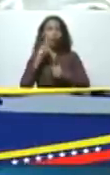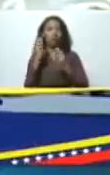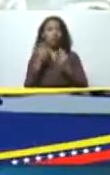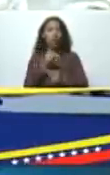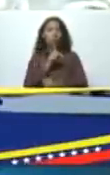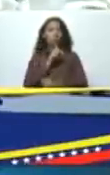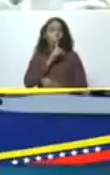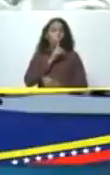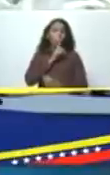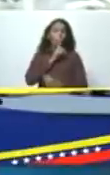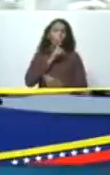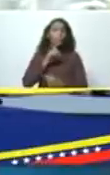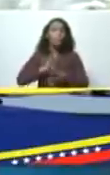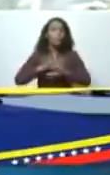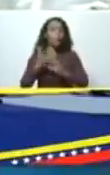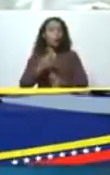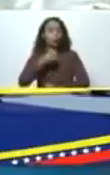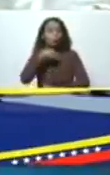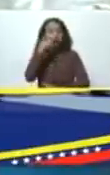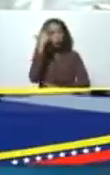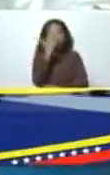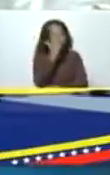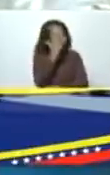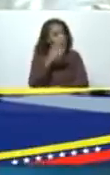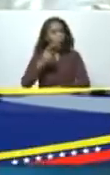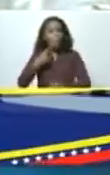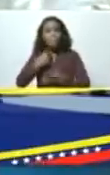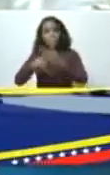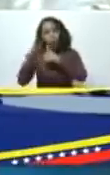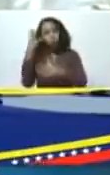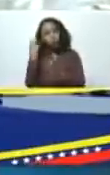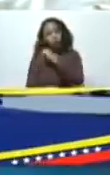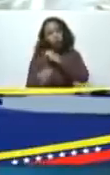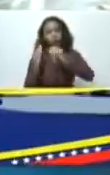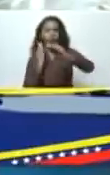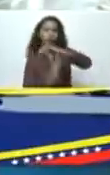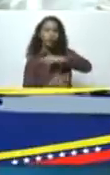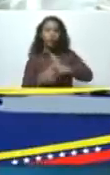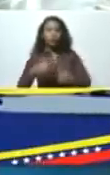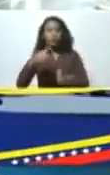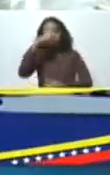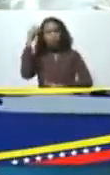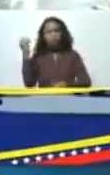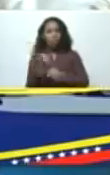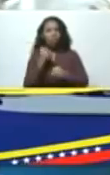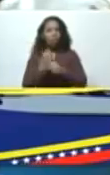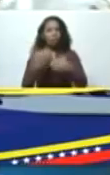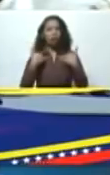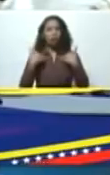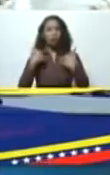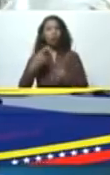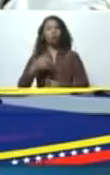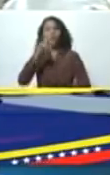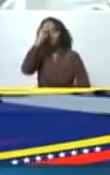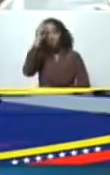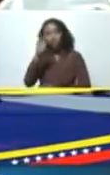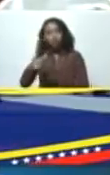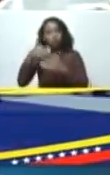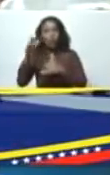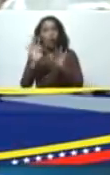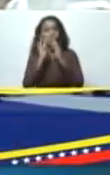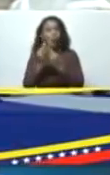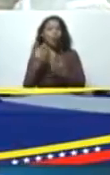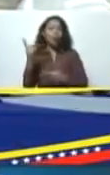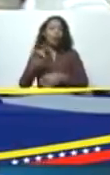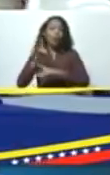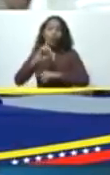callados porque les da pena haberse ido, pasar tanta roncha y tener que reconocerle a los familiares